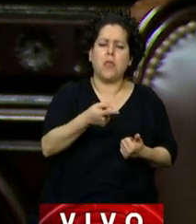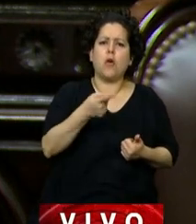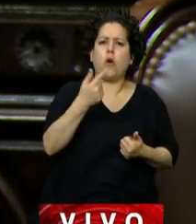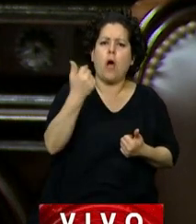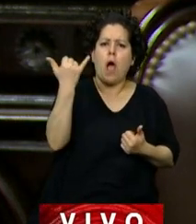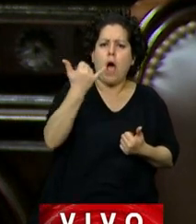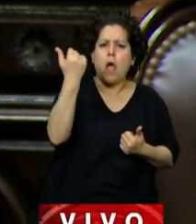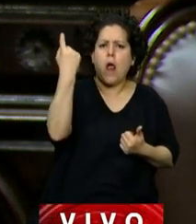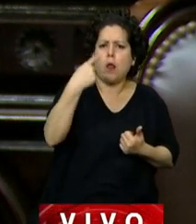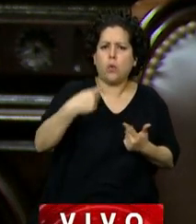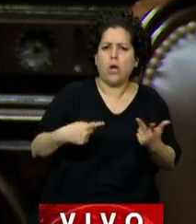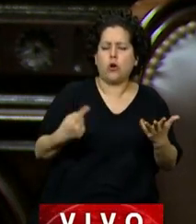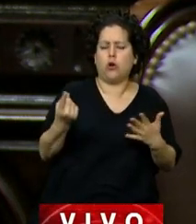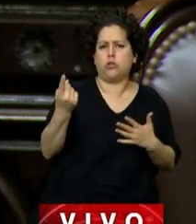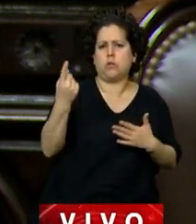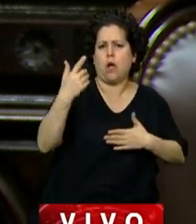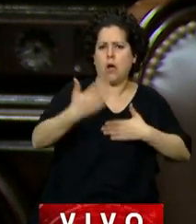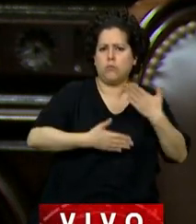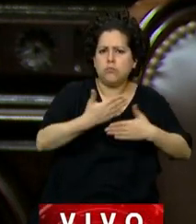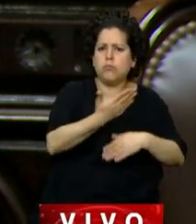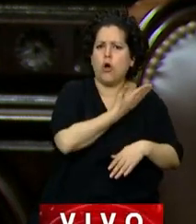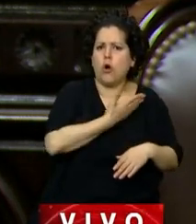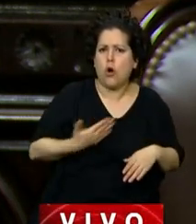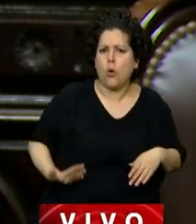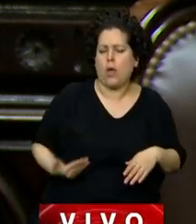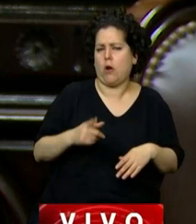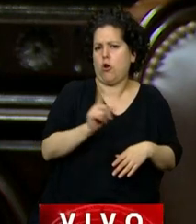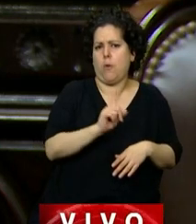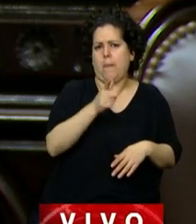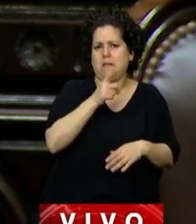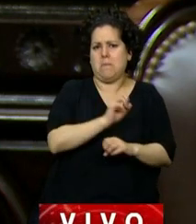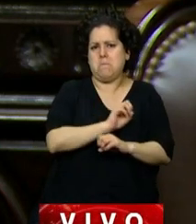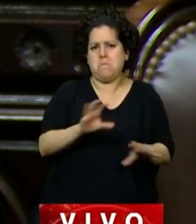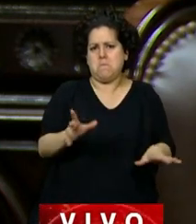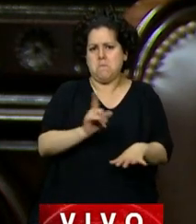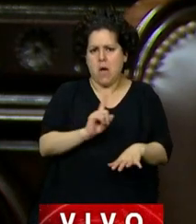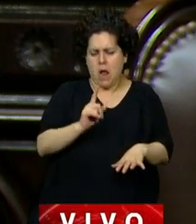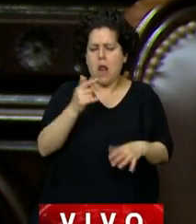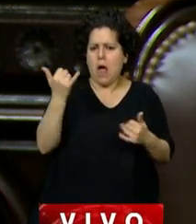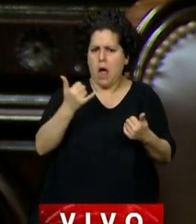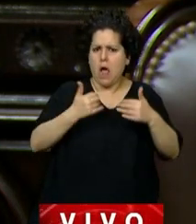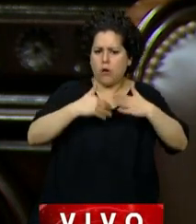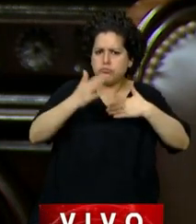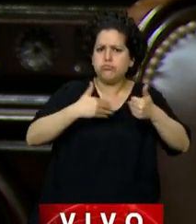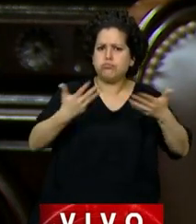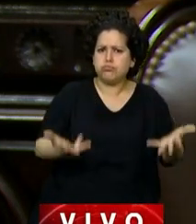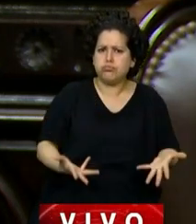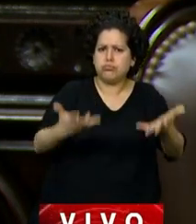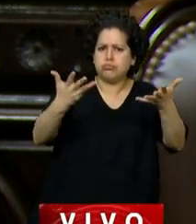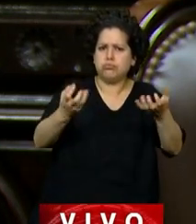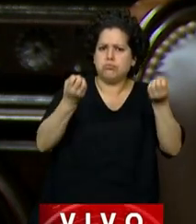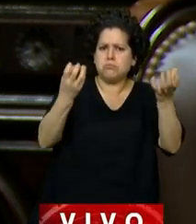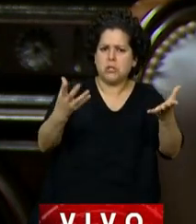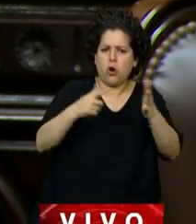gobierno y que no me parecen malas, todas las obras públicas son bienvenidas y eso da crecimiento a las ciudades, a